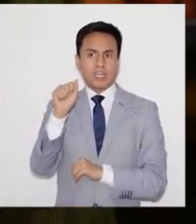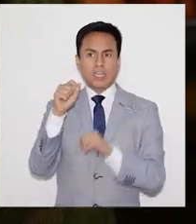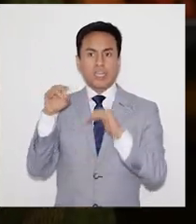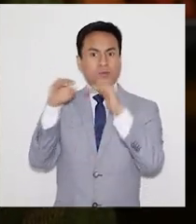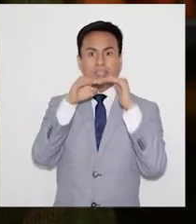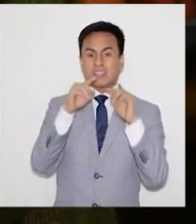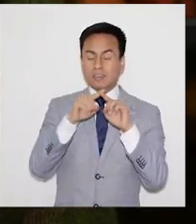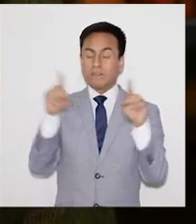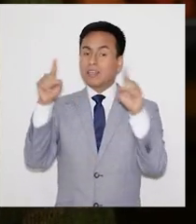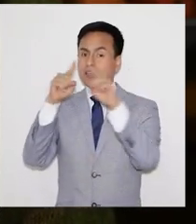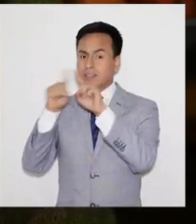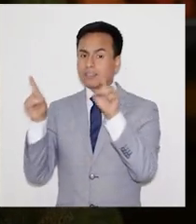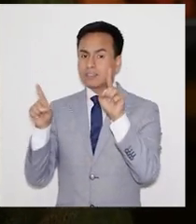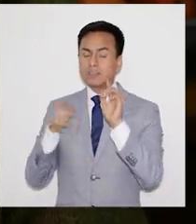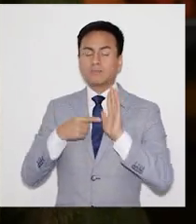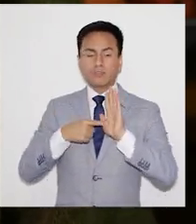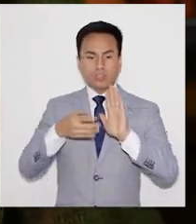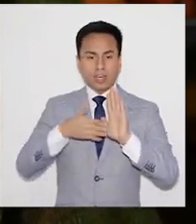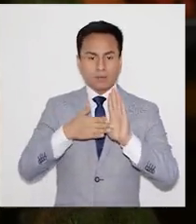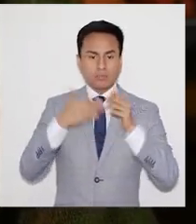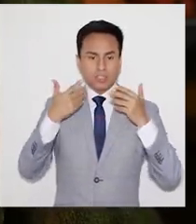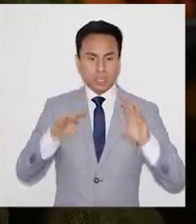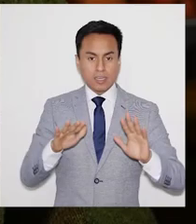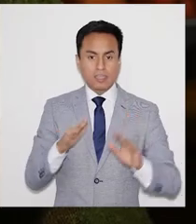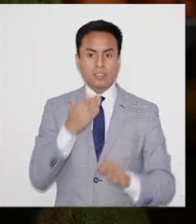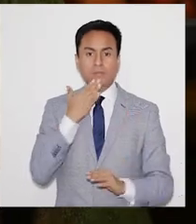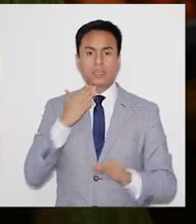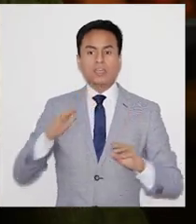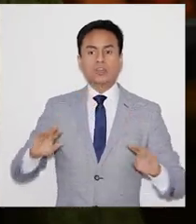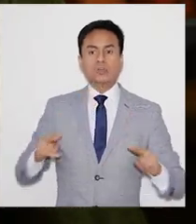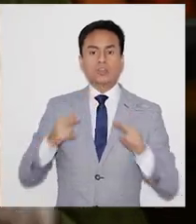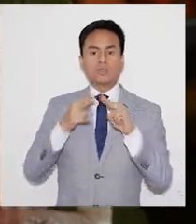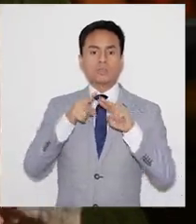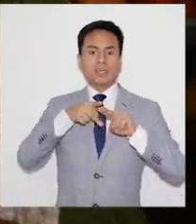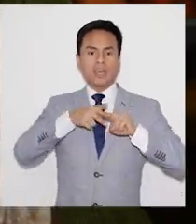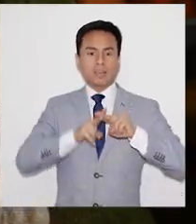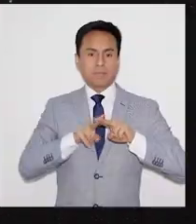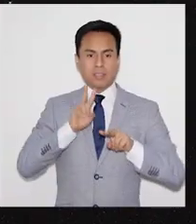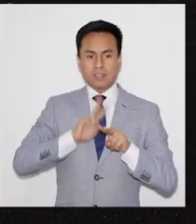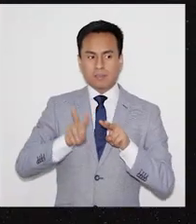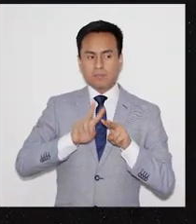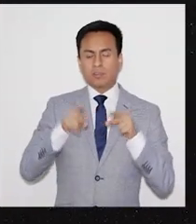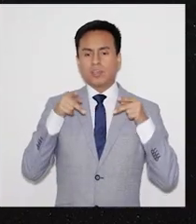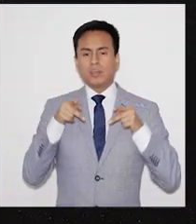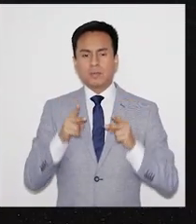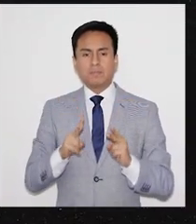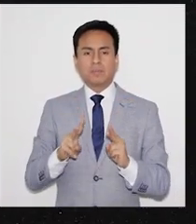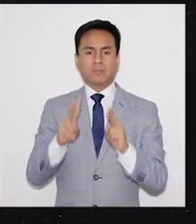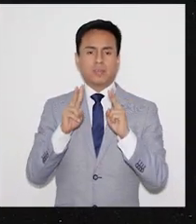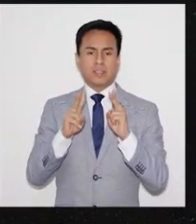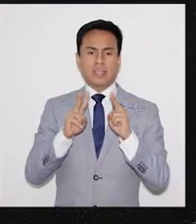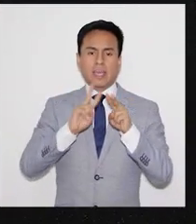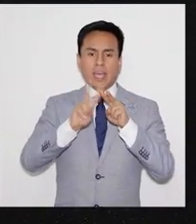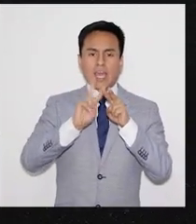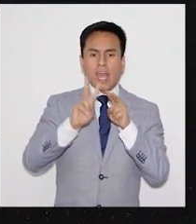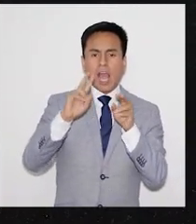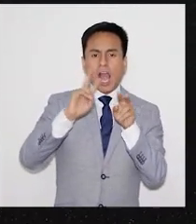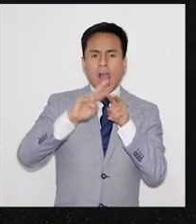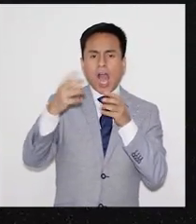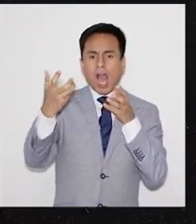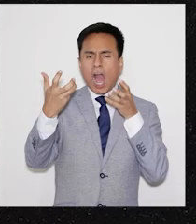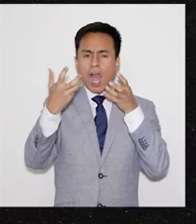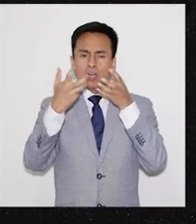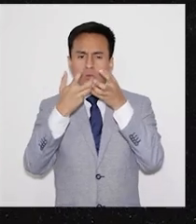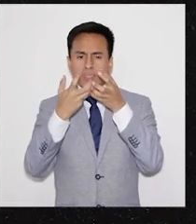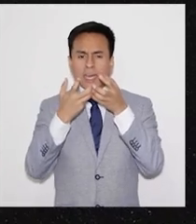distintas, y construimos una herramienta que permitía ajustar